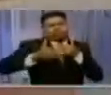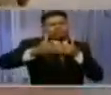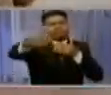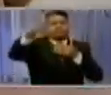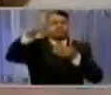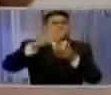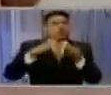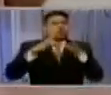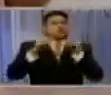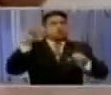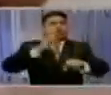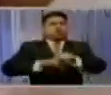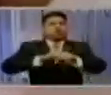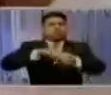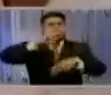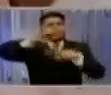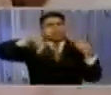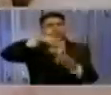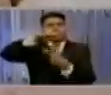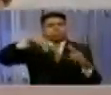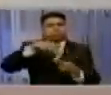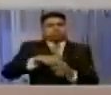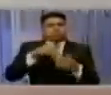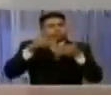los tiempos de la revolución.